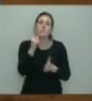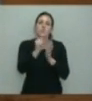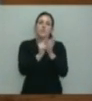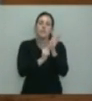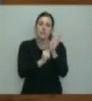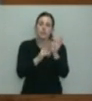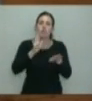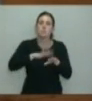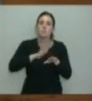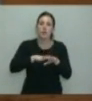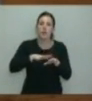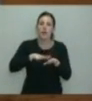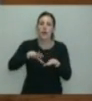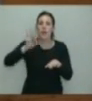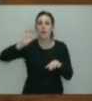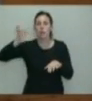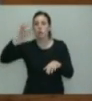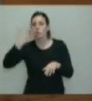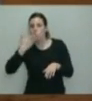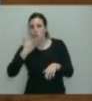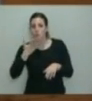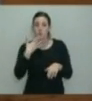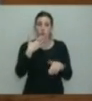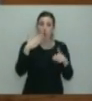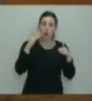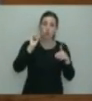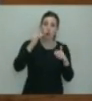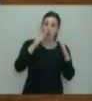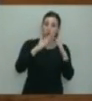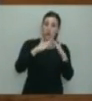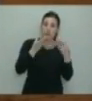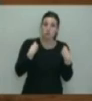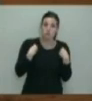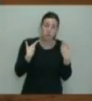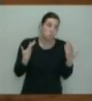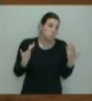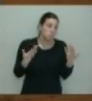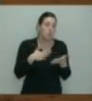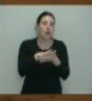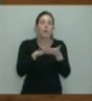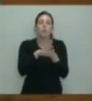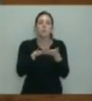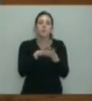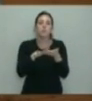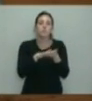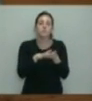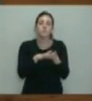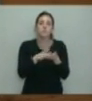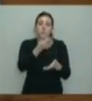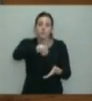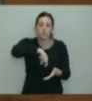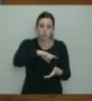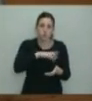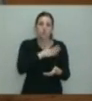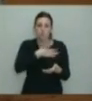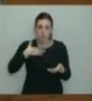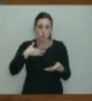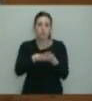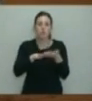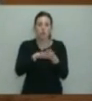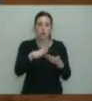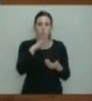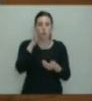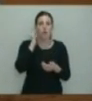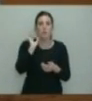criterio el domicilio, el lugar de residencia? Hablémoslo. Y nosotros estamos dispuestos a hablarlo, porque es